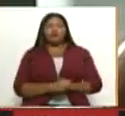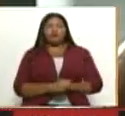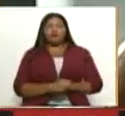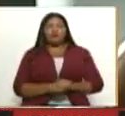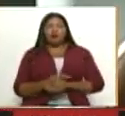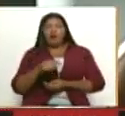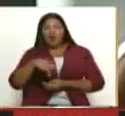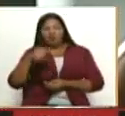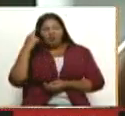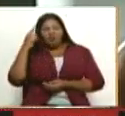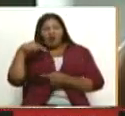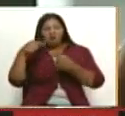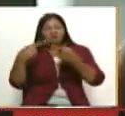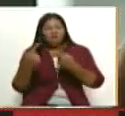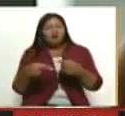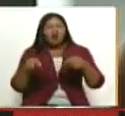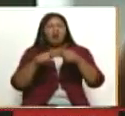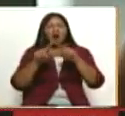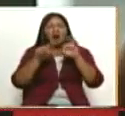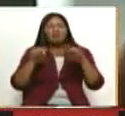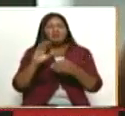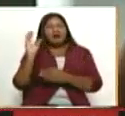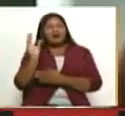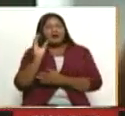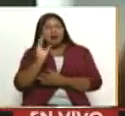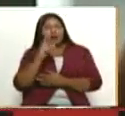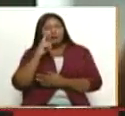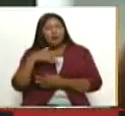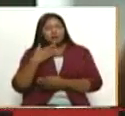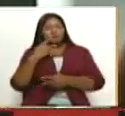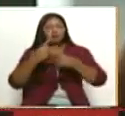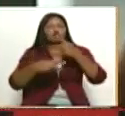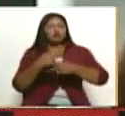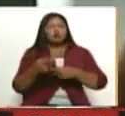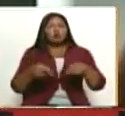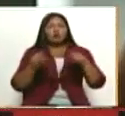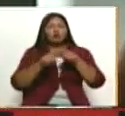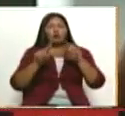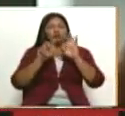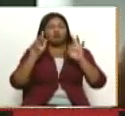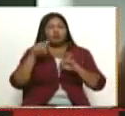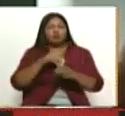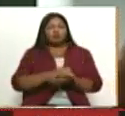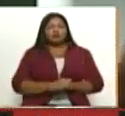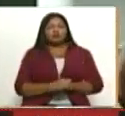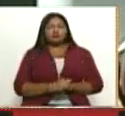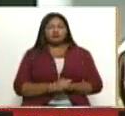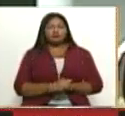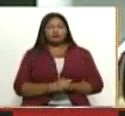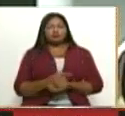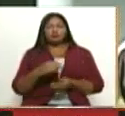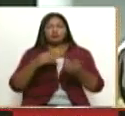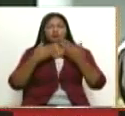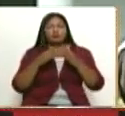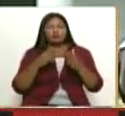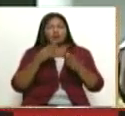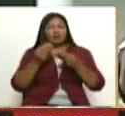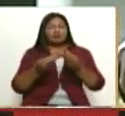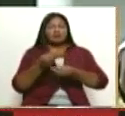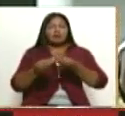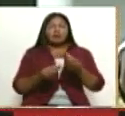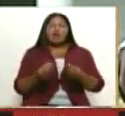estos días en Caracas sean productivos y permitan llegar a